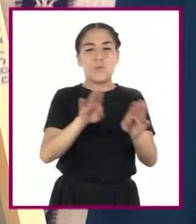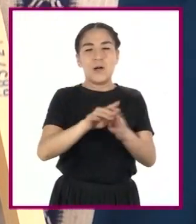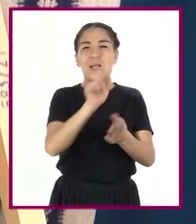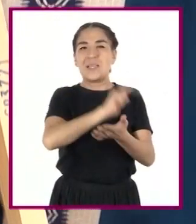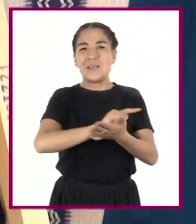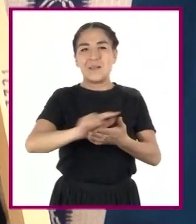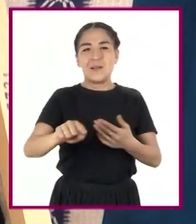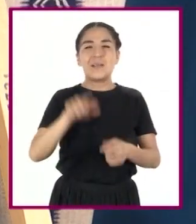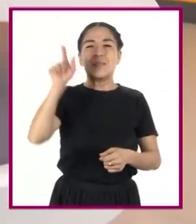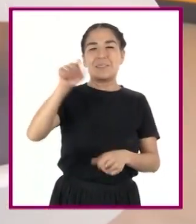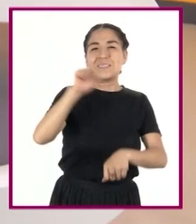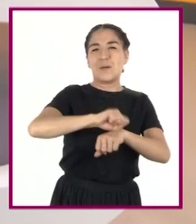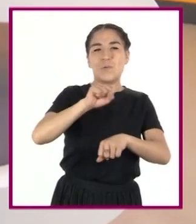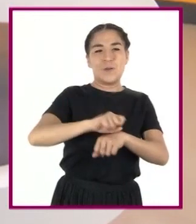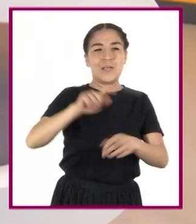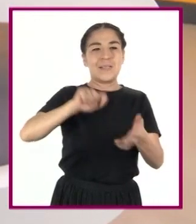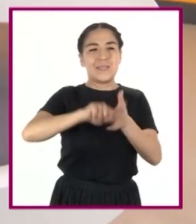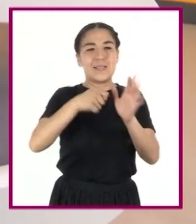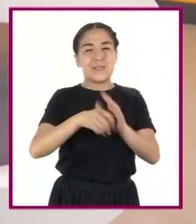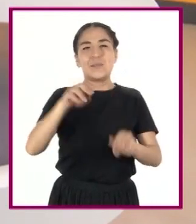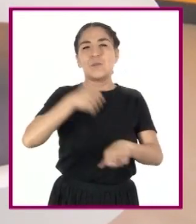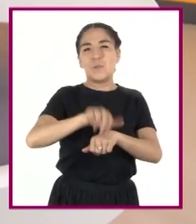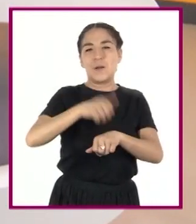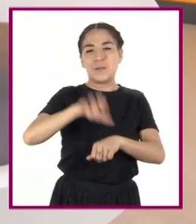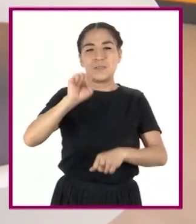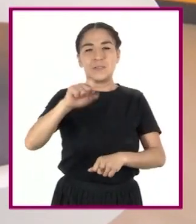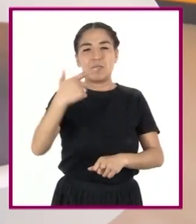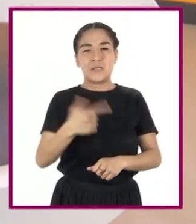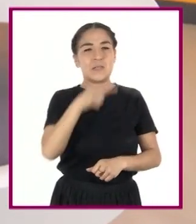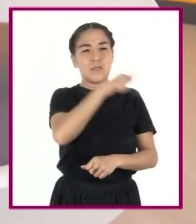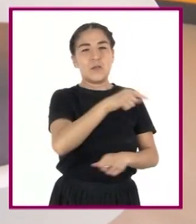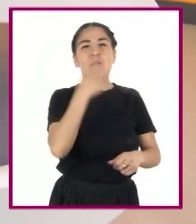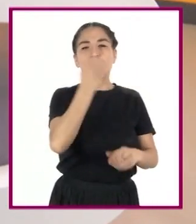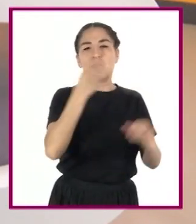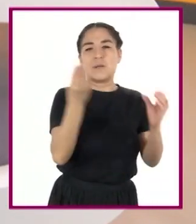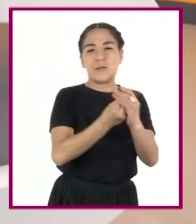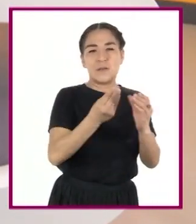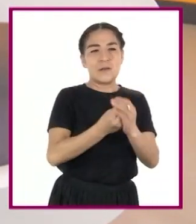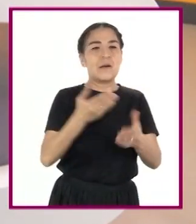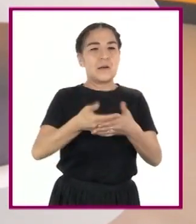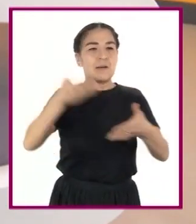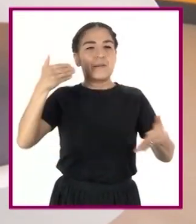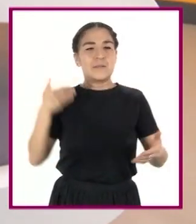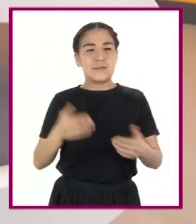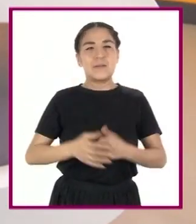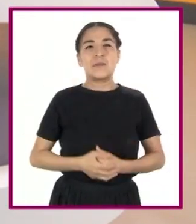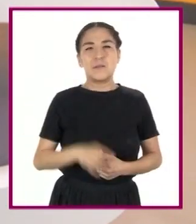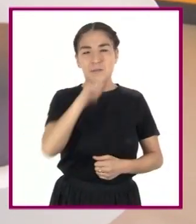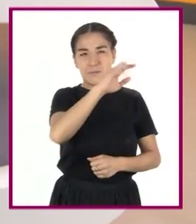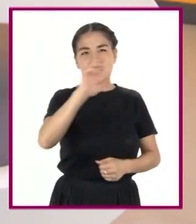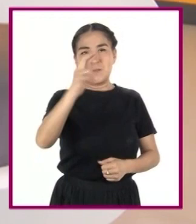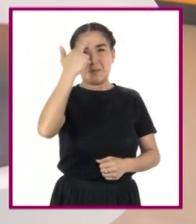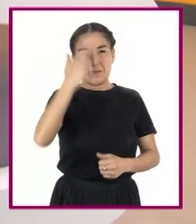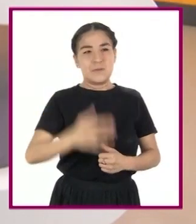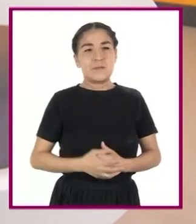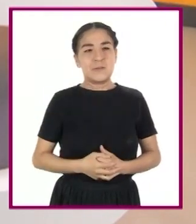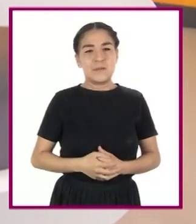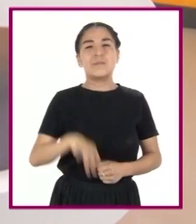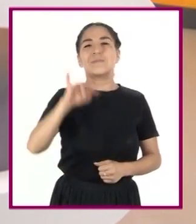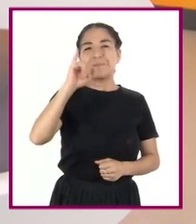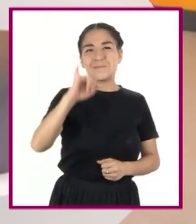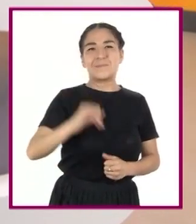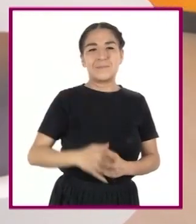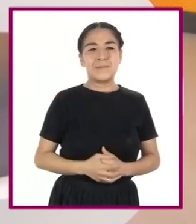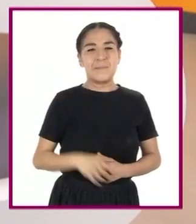técnica 67. Esta la realizaste en una sesión anterior. ¿La recuerdan?